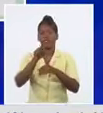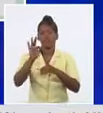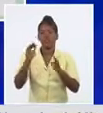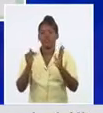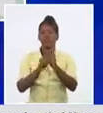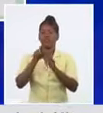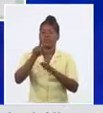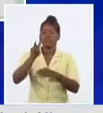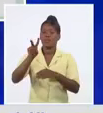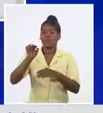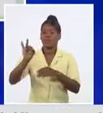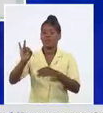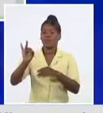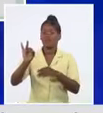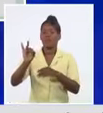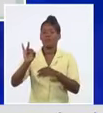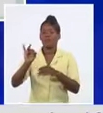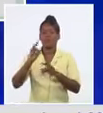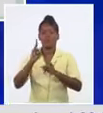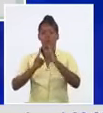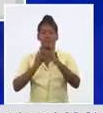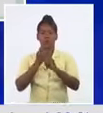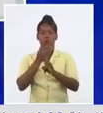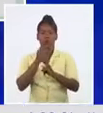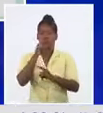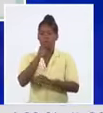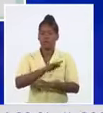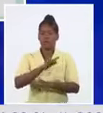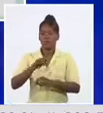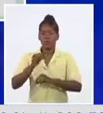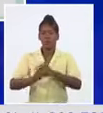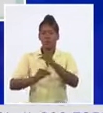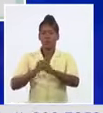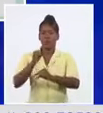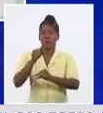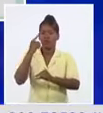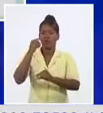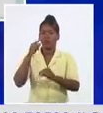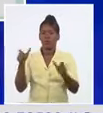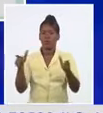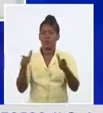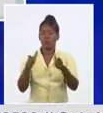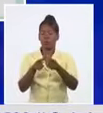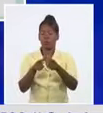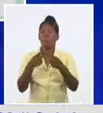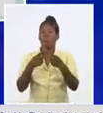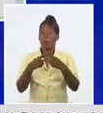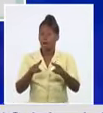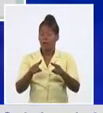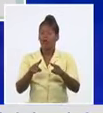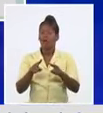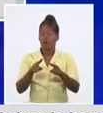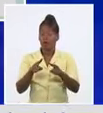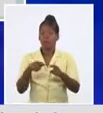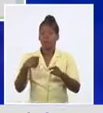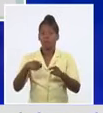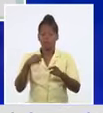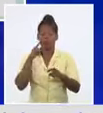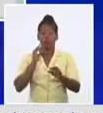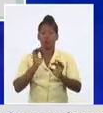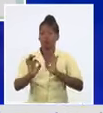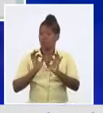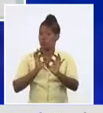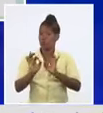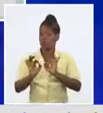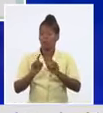18,127 pacientes pediátricos. Esto ha ido disminuyendo en la misma medida que la escalera esa que se ve ahí